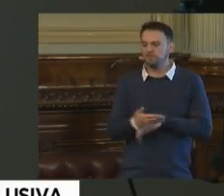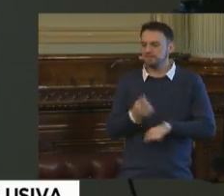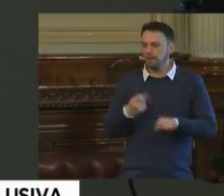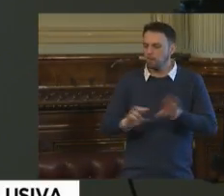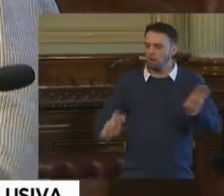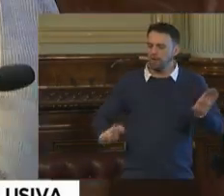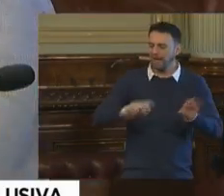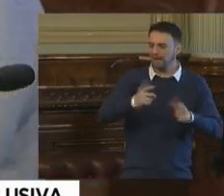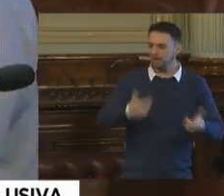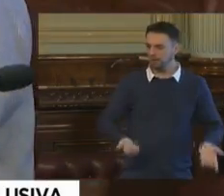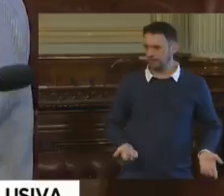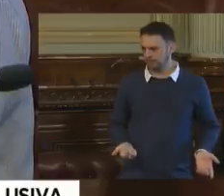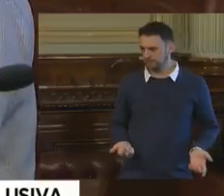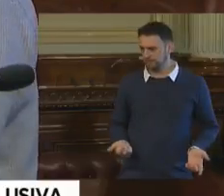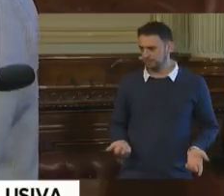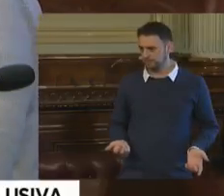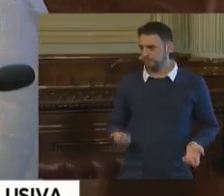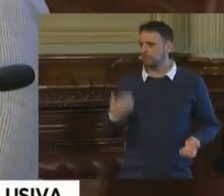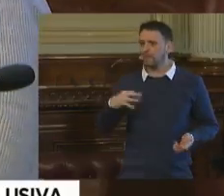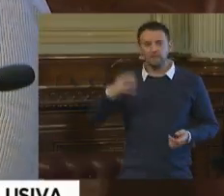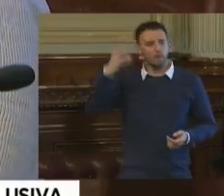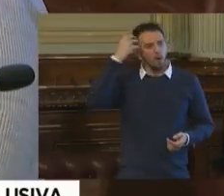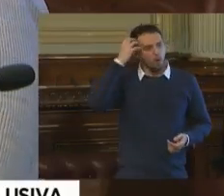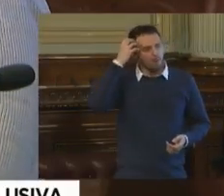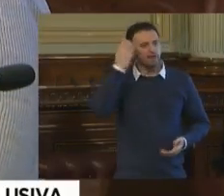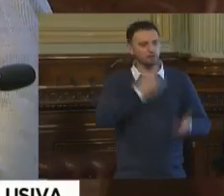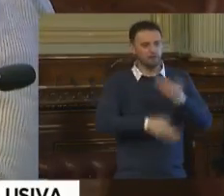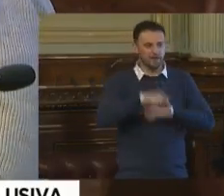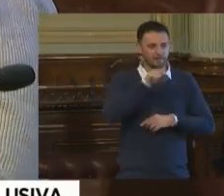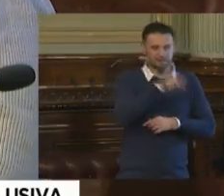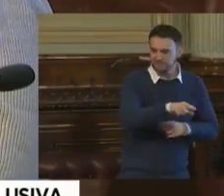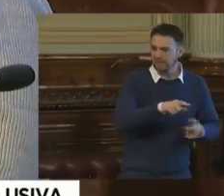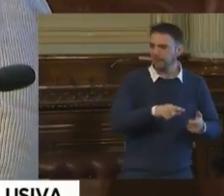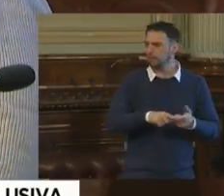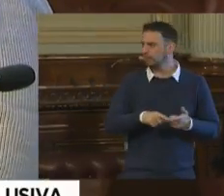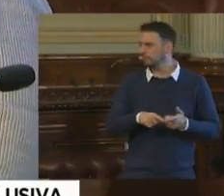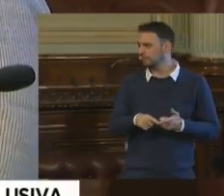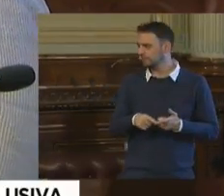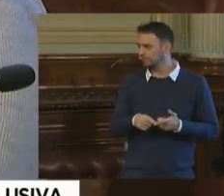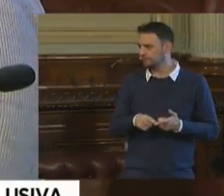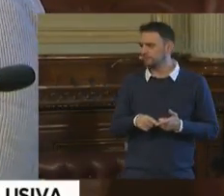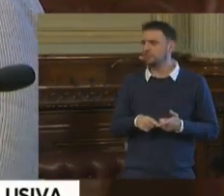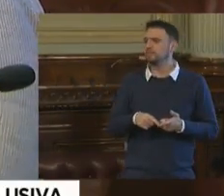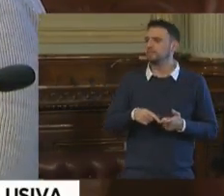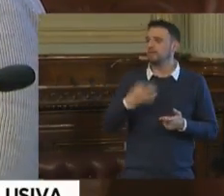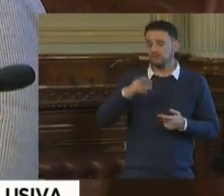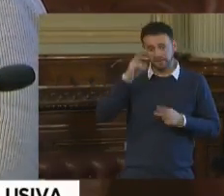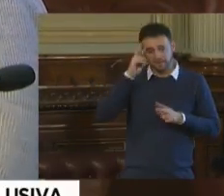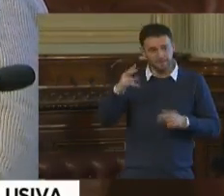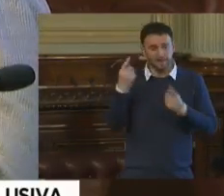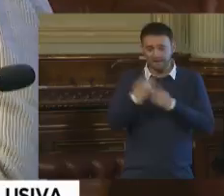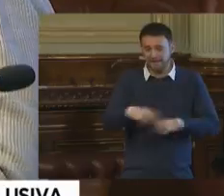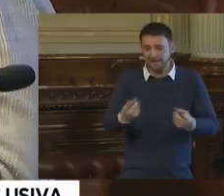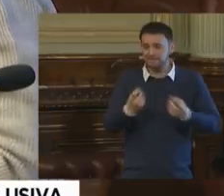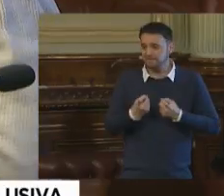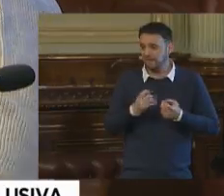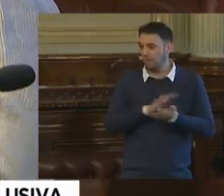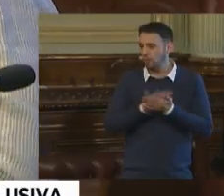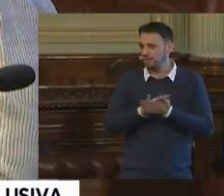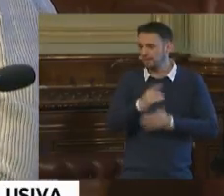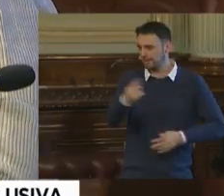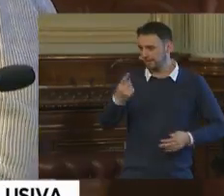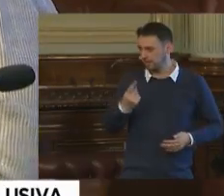entramos no pedimos para ir al baño que exista que nos adecco en un baño en ese momento sabemos que hay un baño que responde a nuestras necesidades